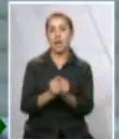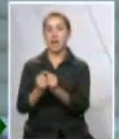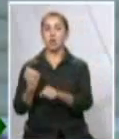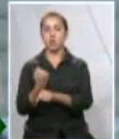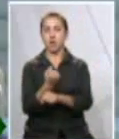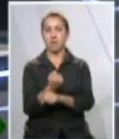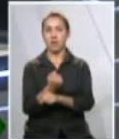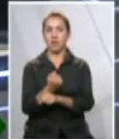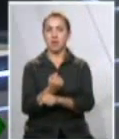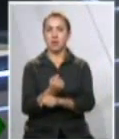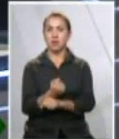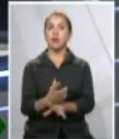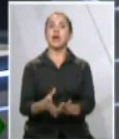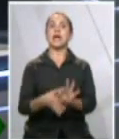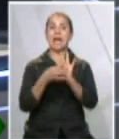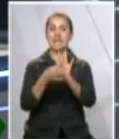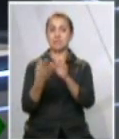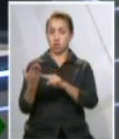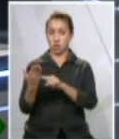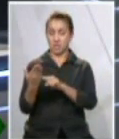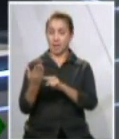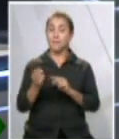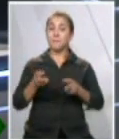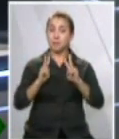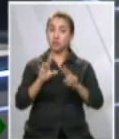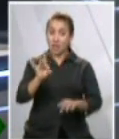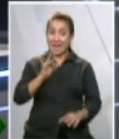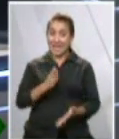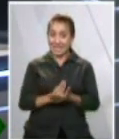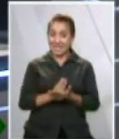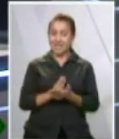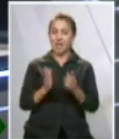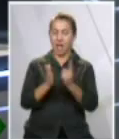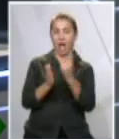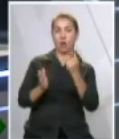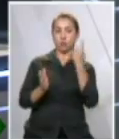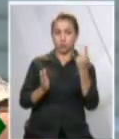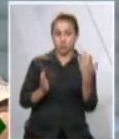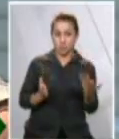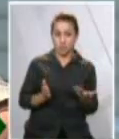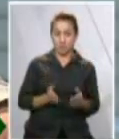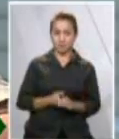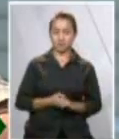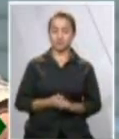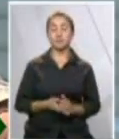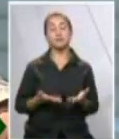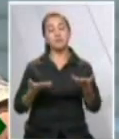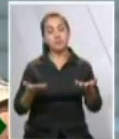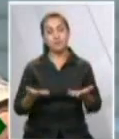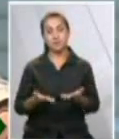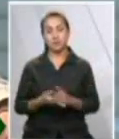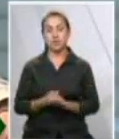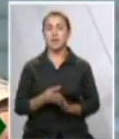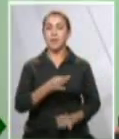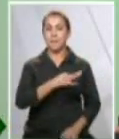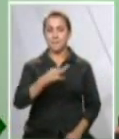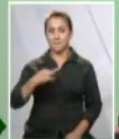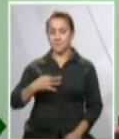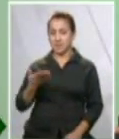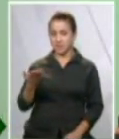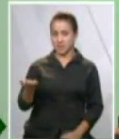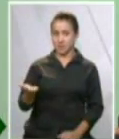muy impresionante que la tecnología te permite eso, ¿no? Te permite ejercer autonomía, claro. Eso es. Ministra,